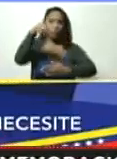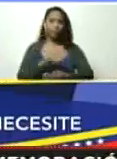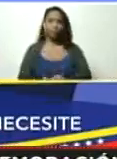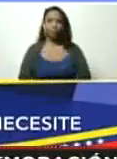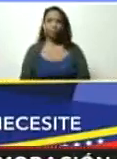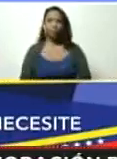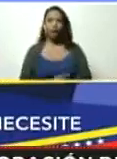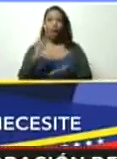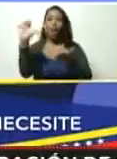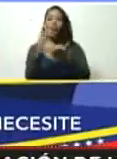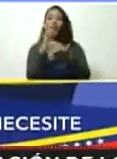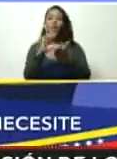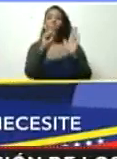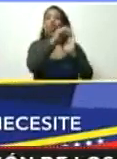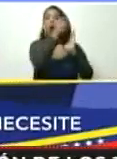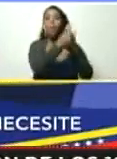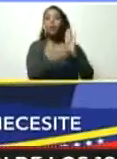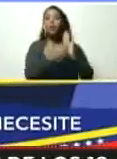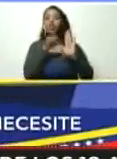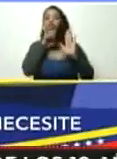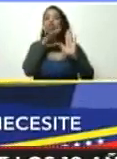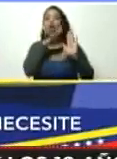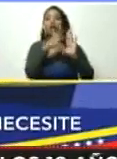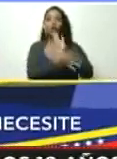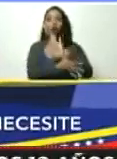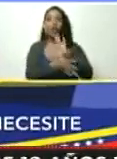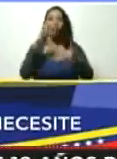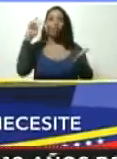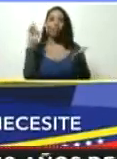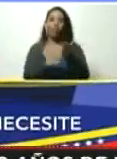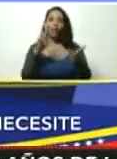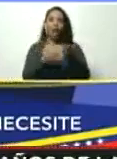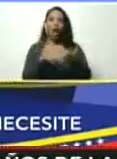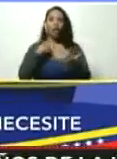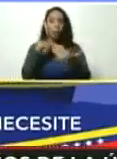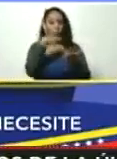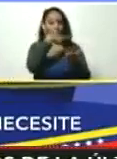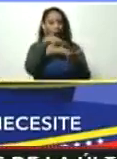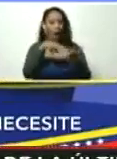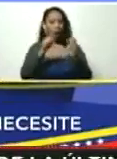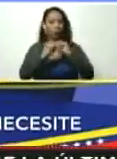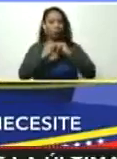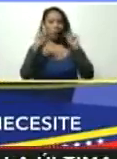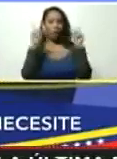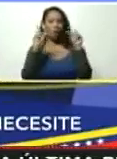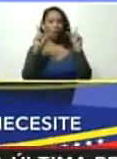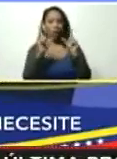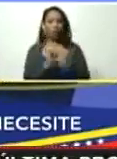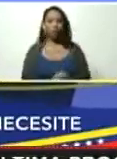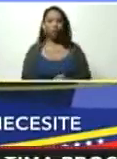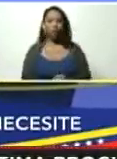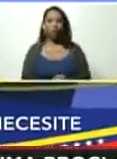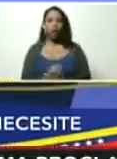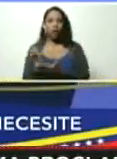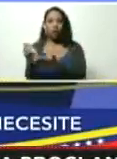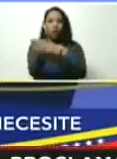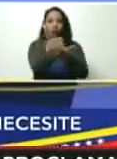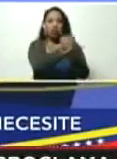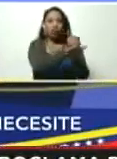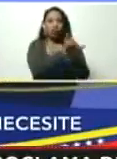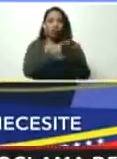Un libro que es un documento histórico, de verdad lo leí, impresionante, y que recoge